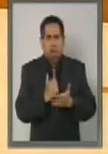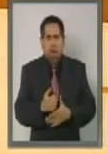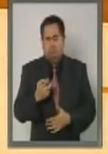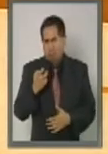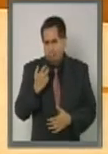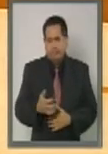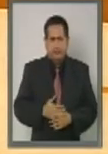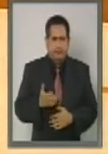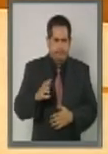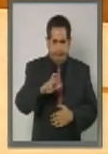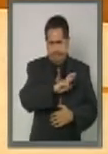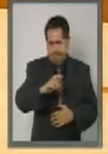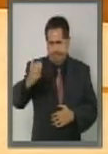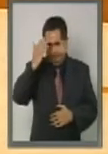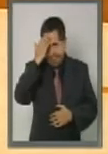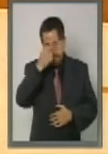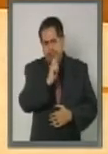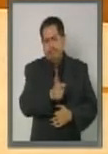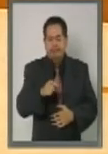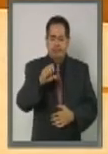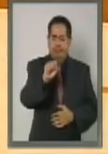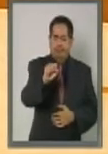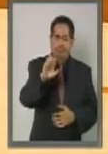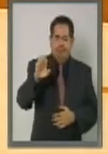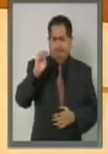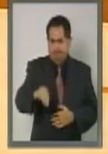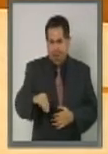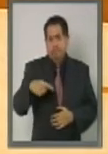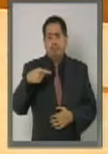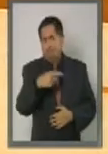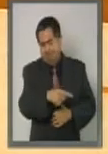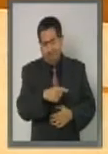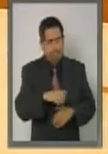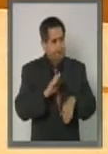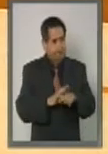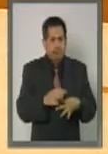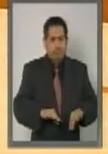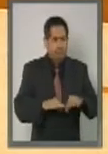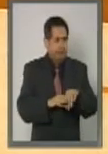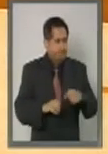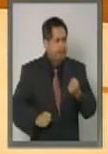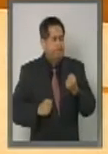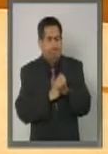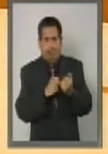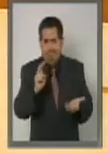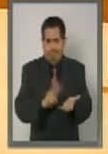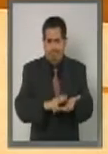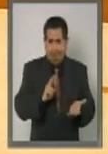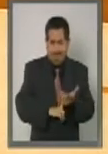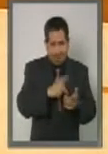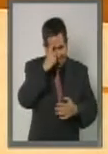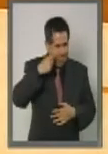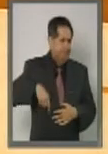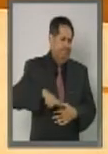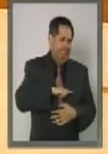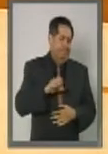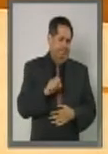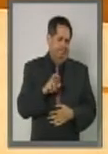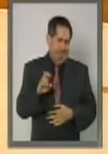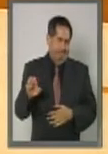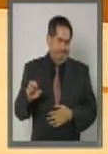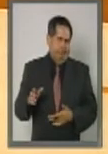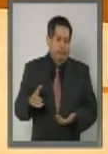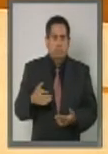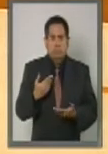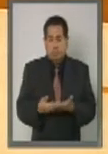y reconociendo que el Servicio Exterior Mexicano es la columna vertebral y el corazón de la Cancillería, en